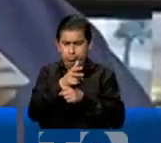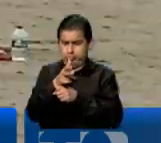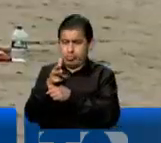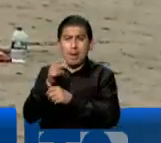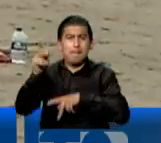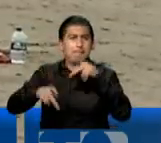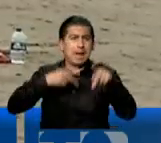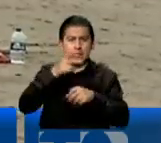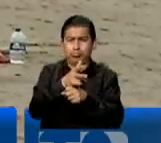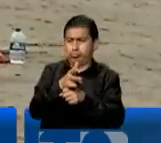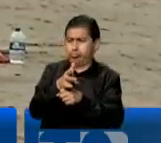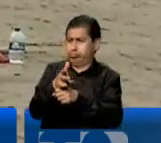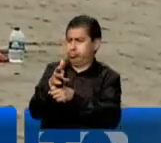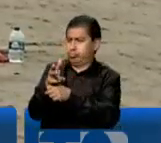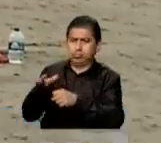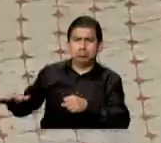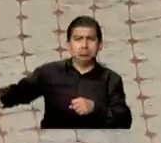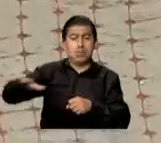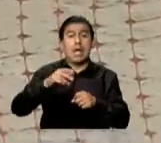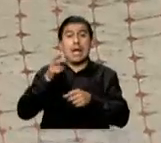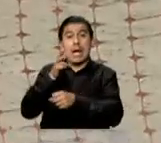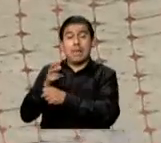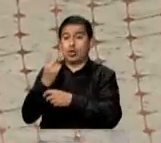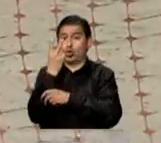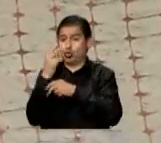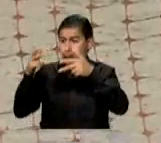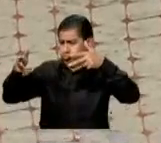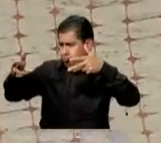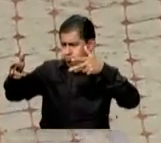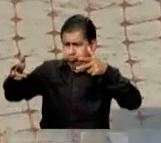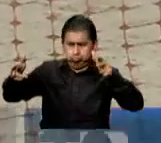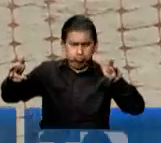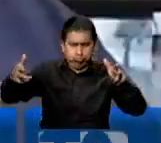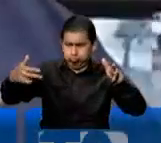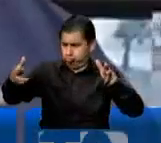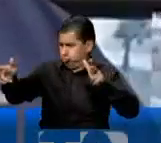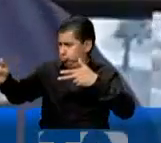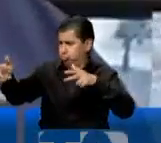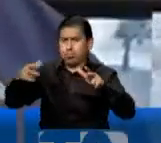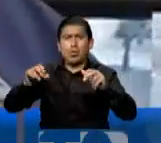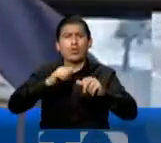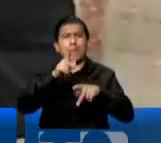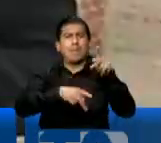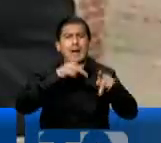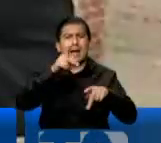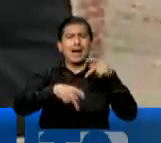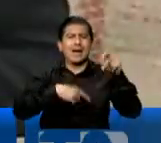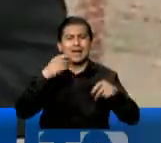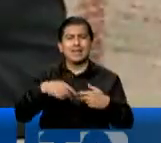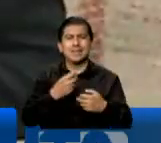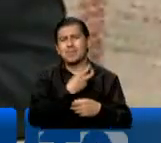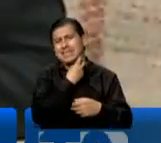de Tarqui. Ahí tenemos dos cámaras con megafonía. Igual en la playa del Murciélago.